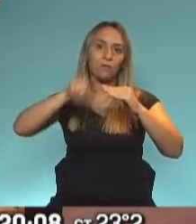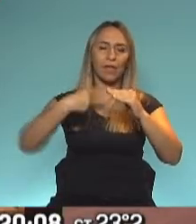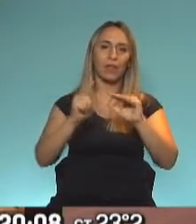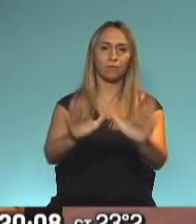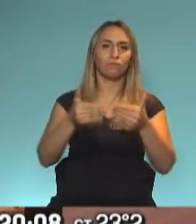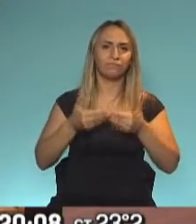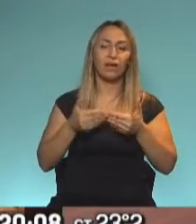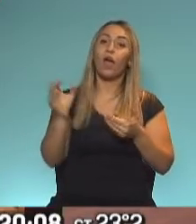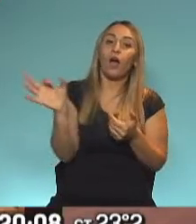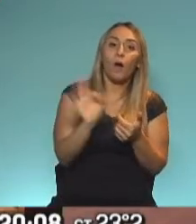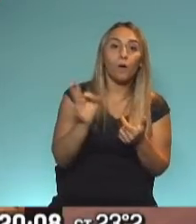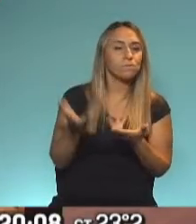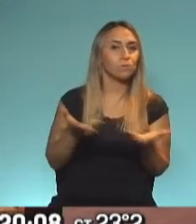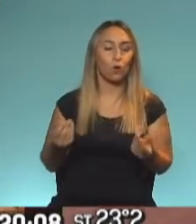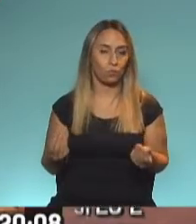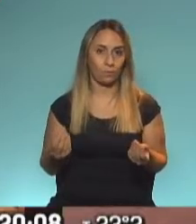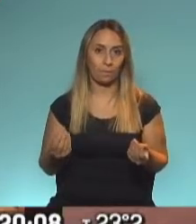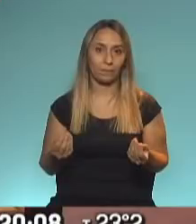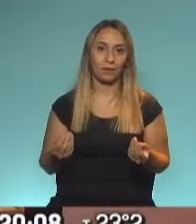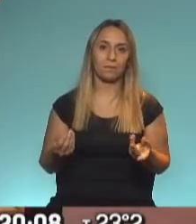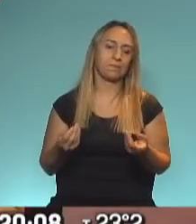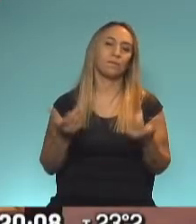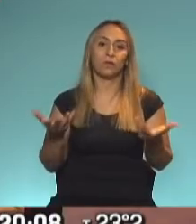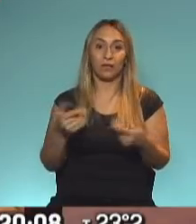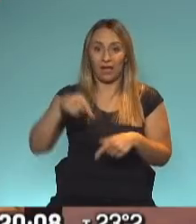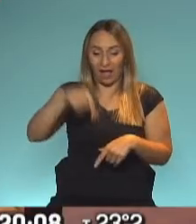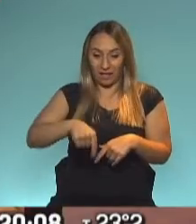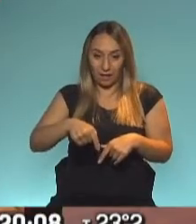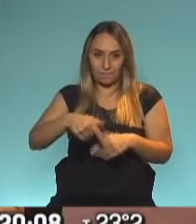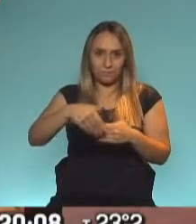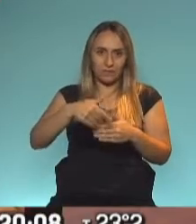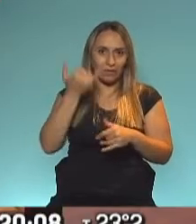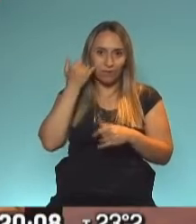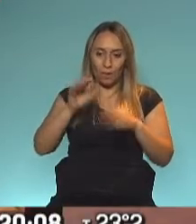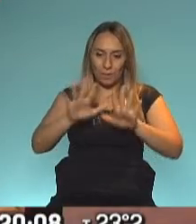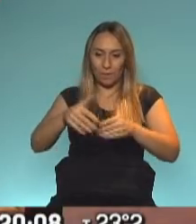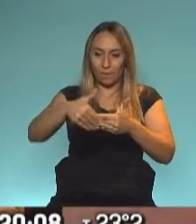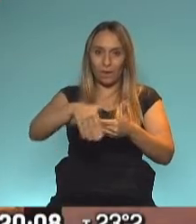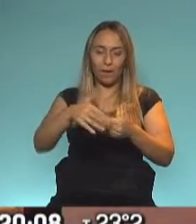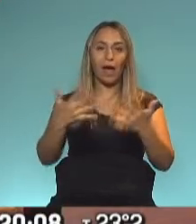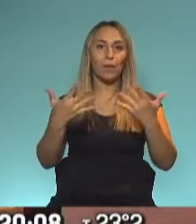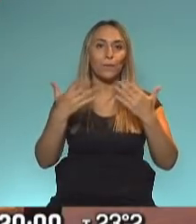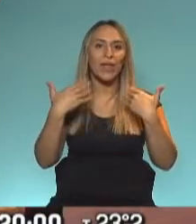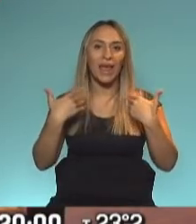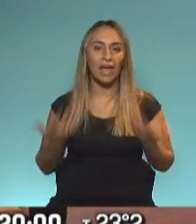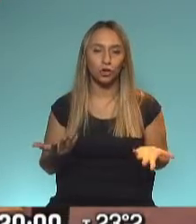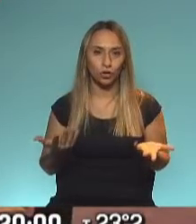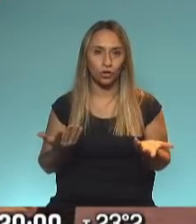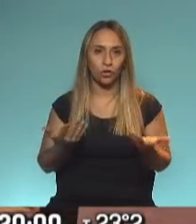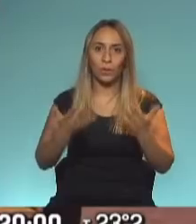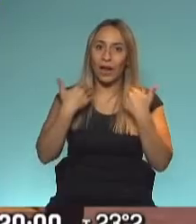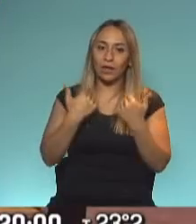ese punto de estas charlas. Claro, estamos en las vistas de un verano que, entre otras cosas,